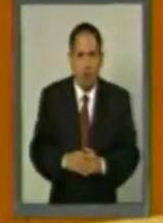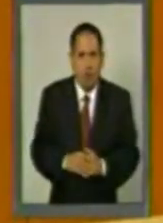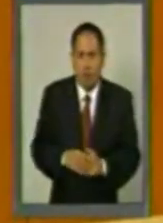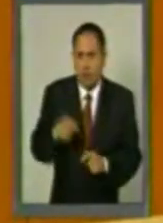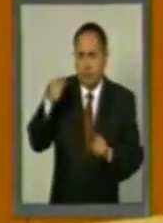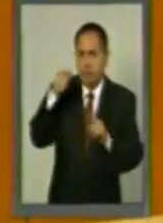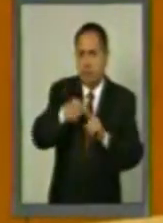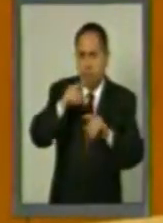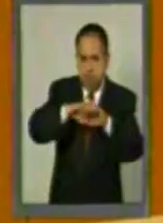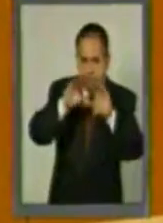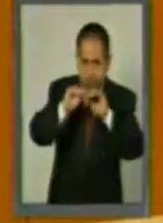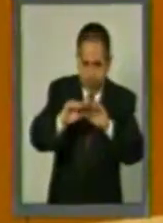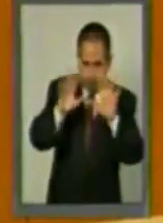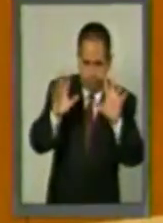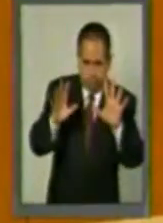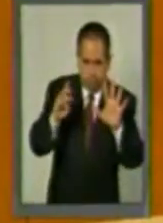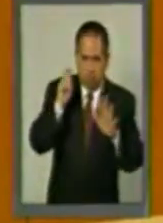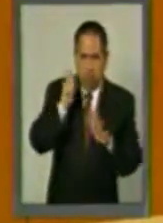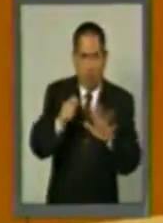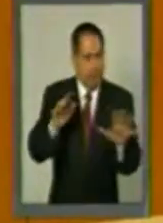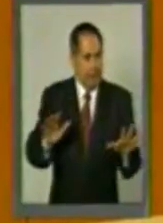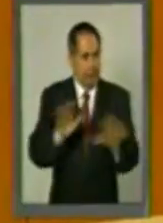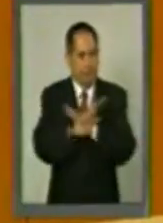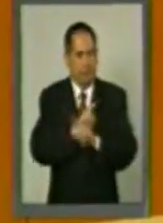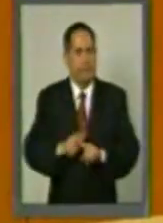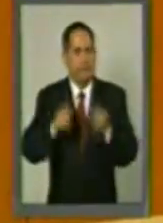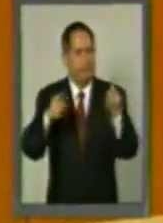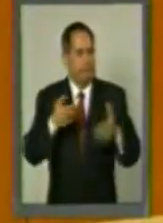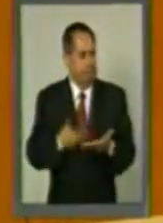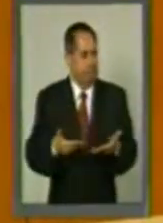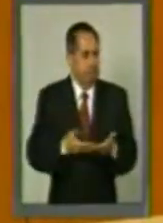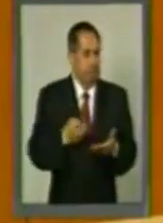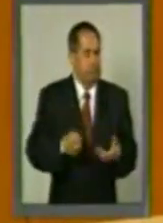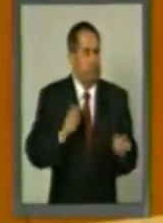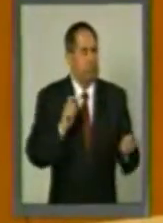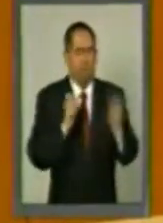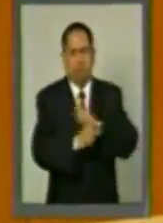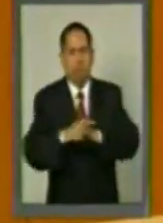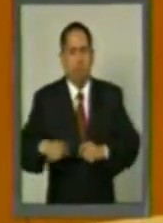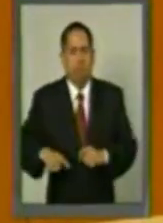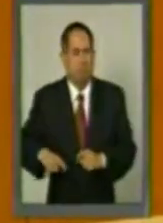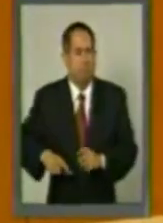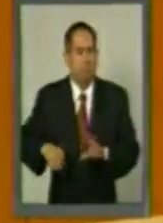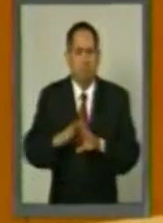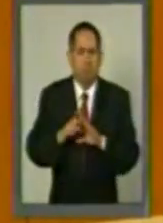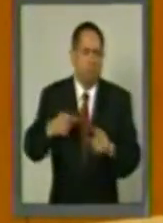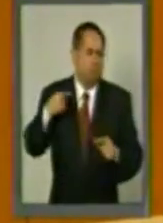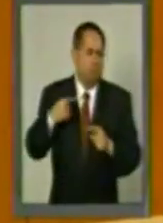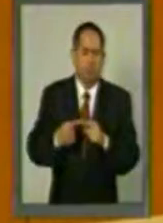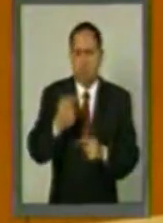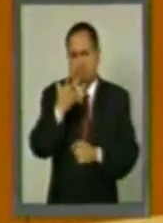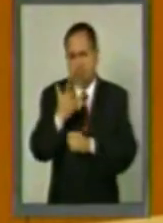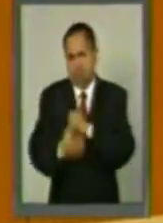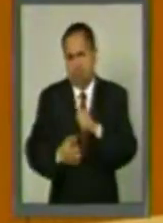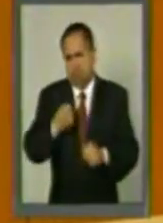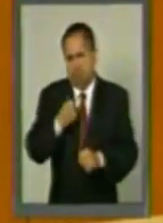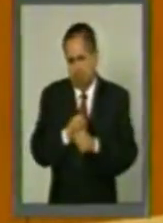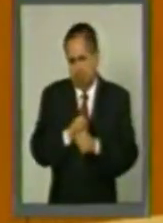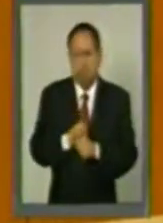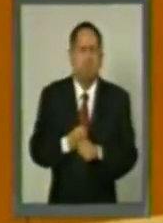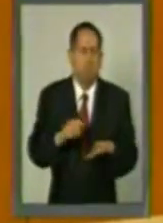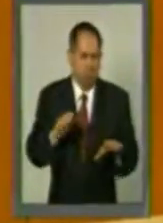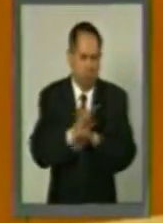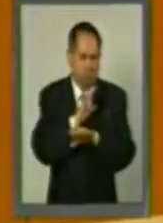señalarlo claramente que esto cambió en este gobierno. Durante los últimos 5 años se ha